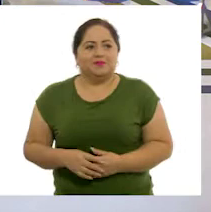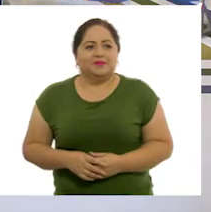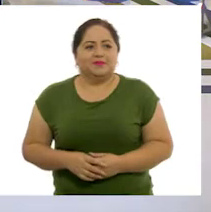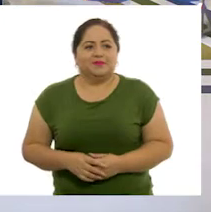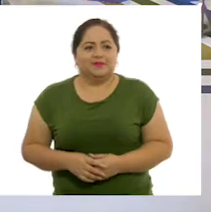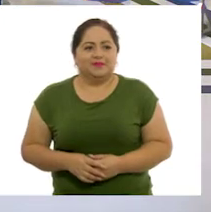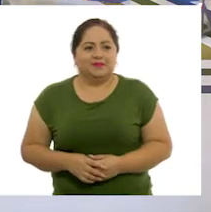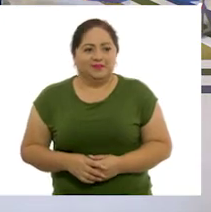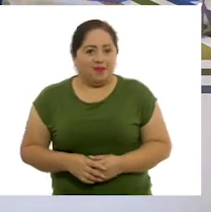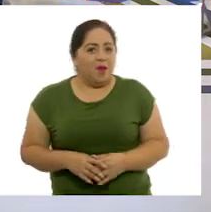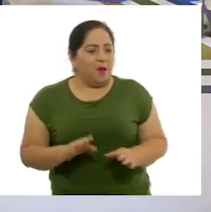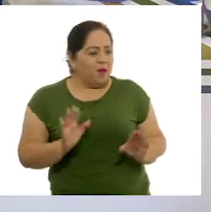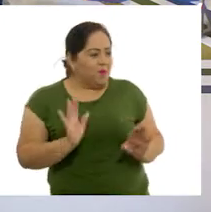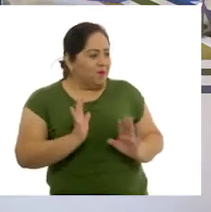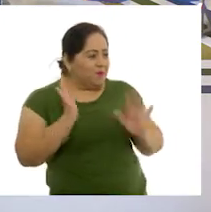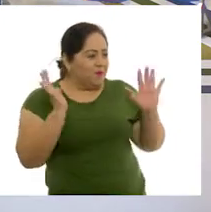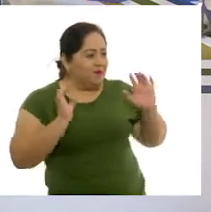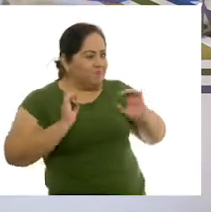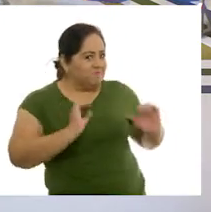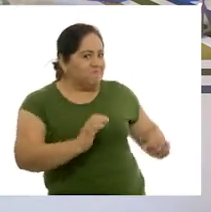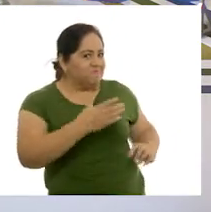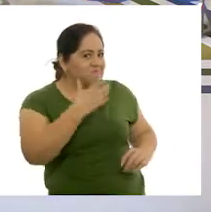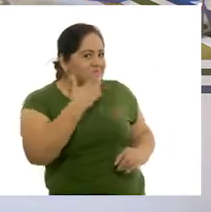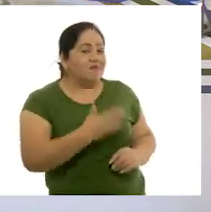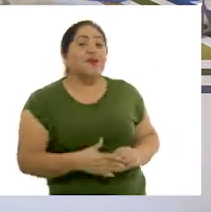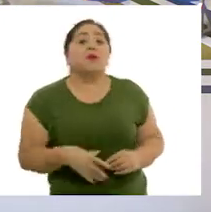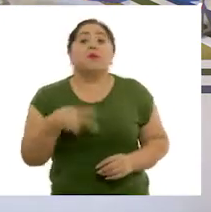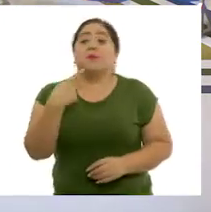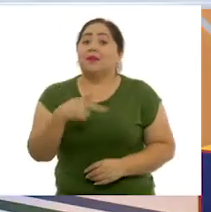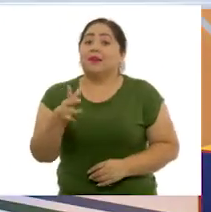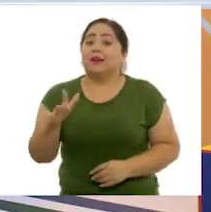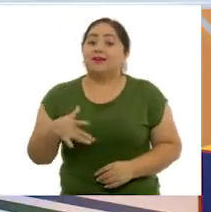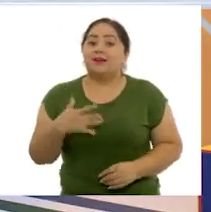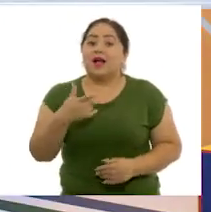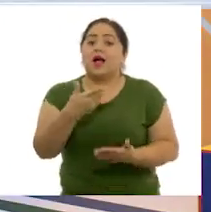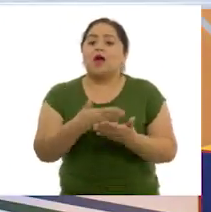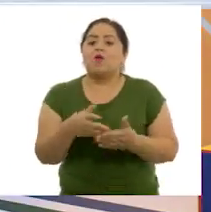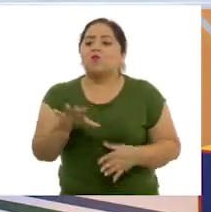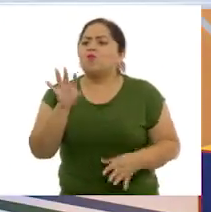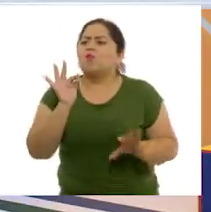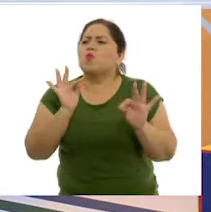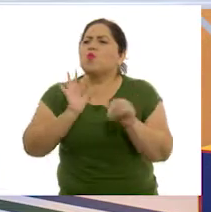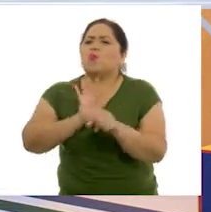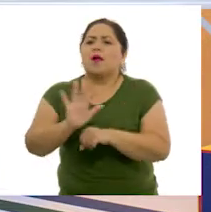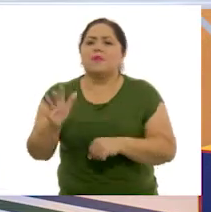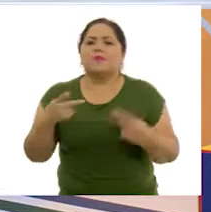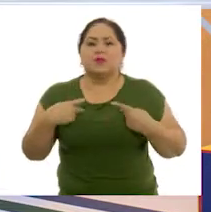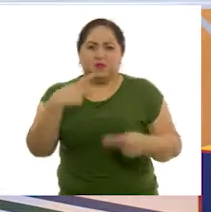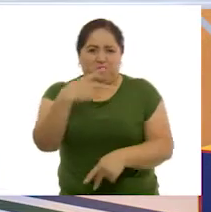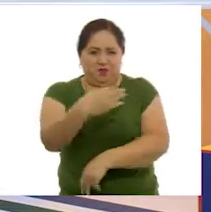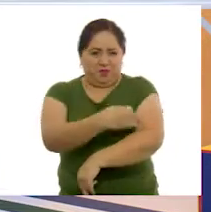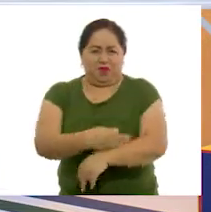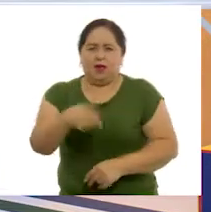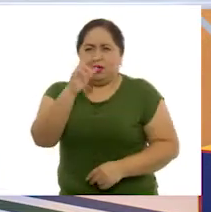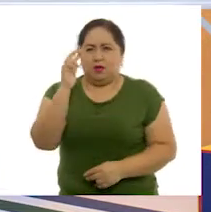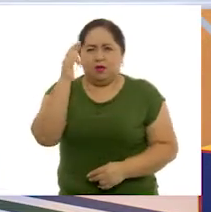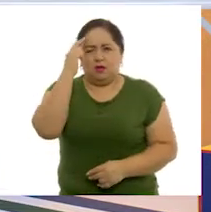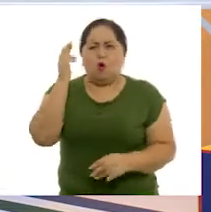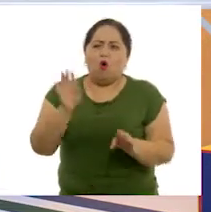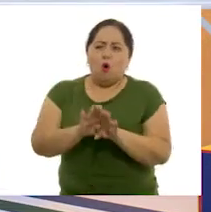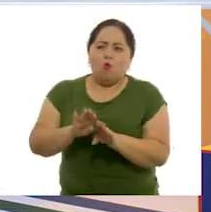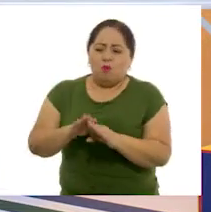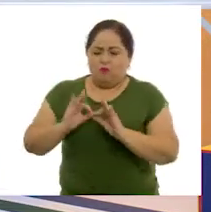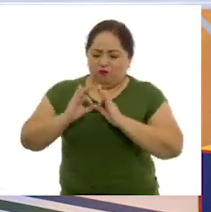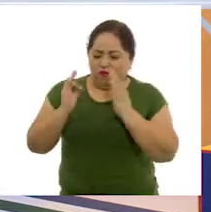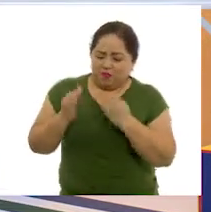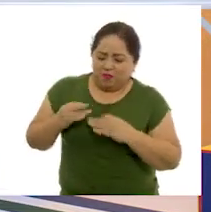Ah, con estilo. Muy claro. Bien. ¿Qué te parece que elijamos a algunas personas de la familia y recordamos sus andares y sus